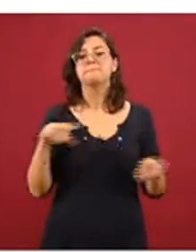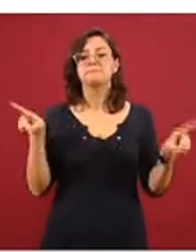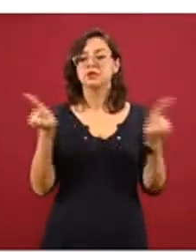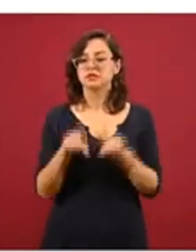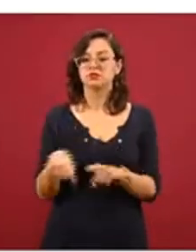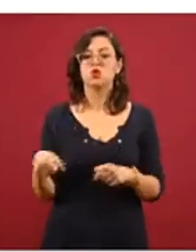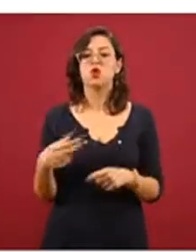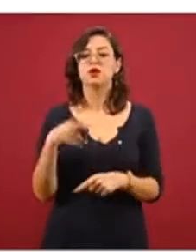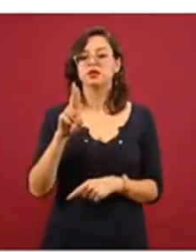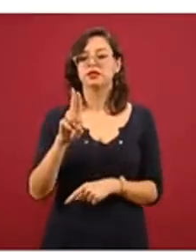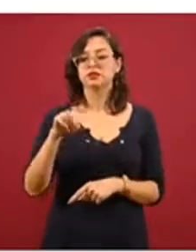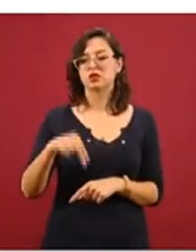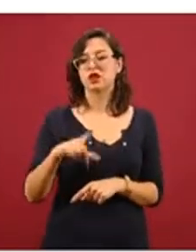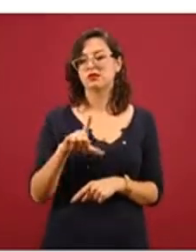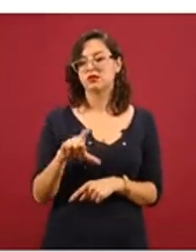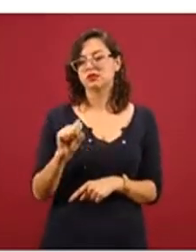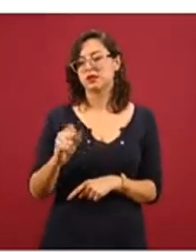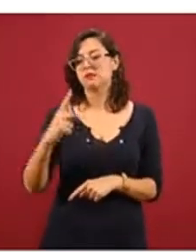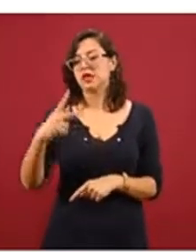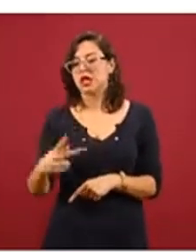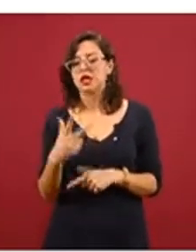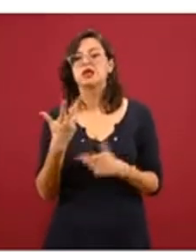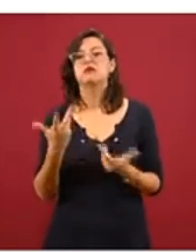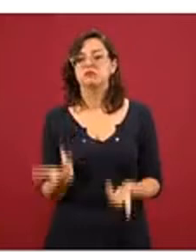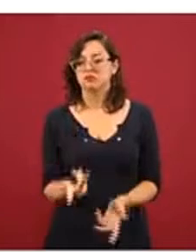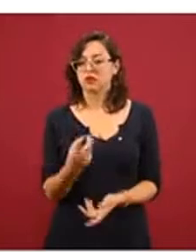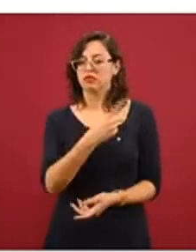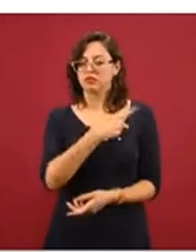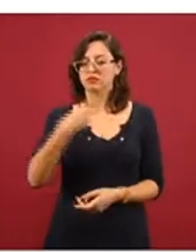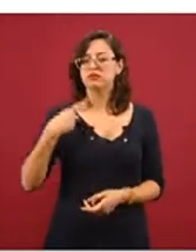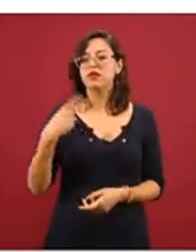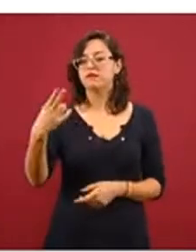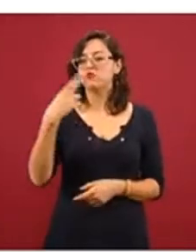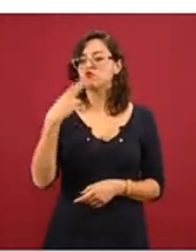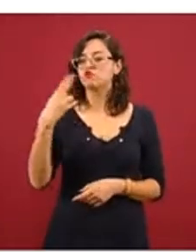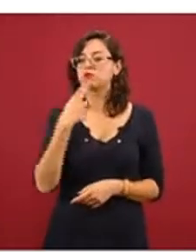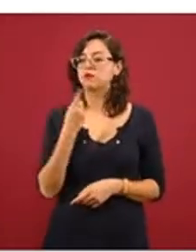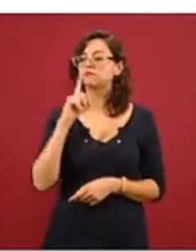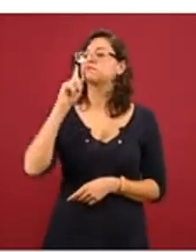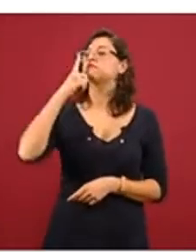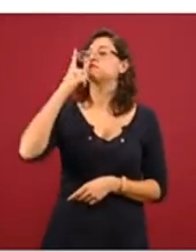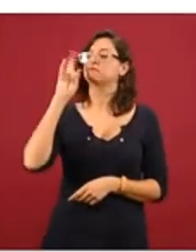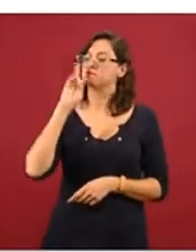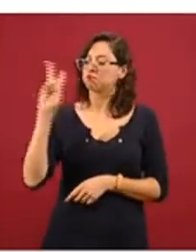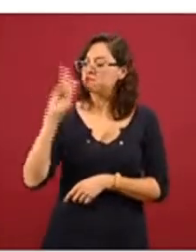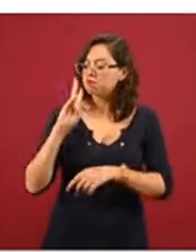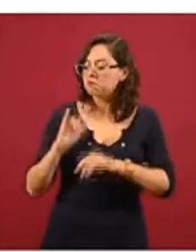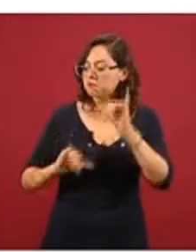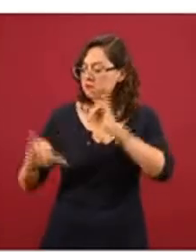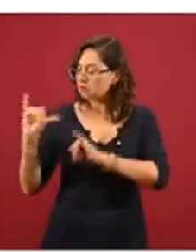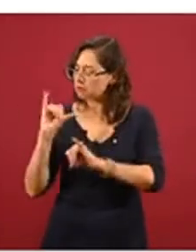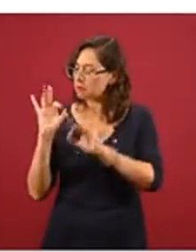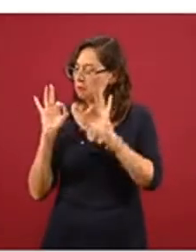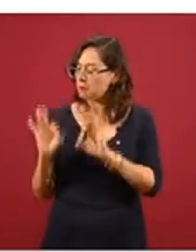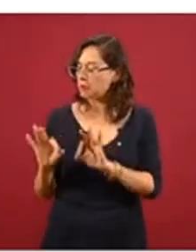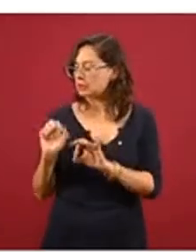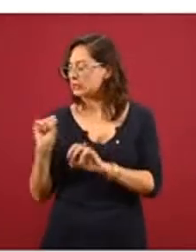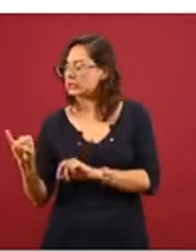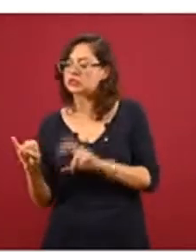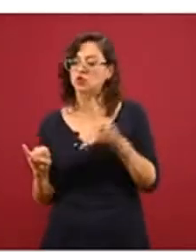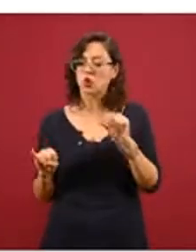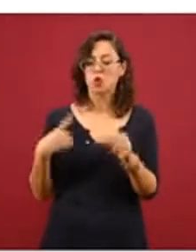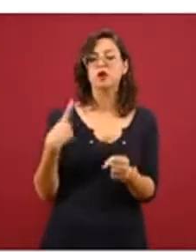de laboratorios utilizan para confirmar fehacientemente los casos de COVID-19, y